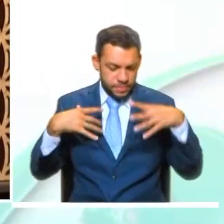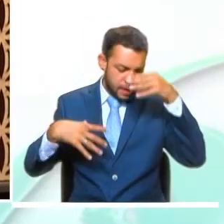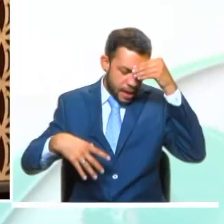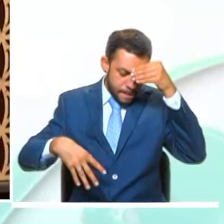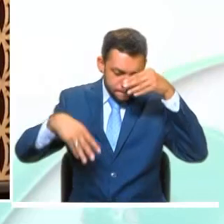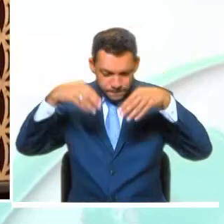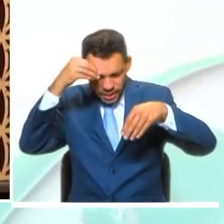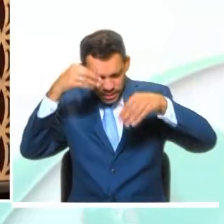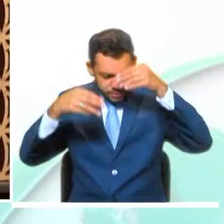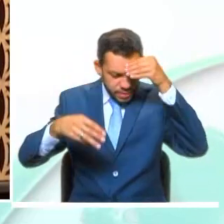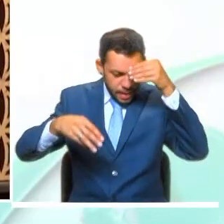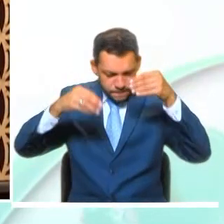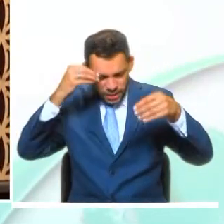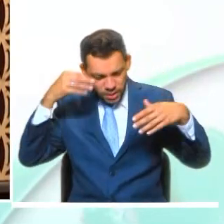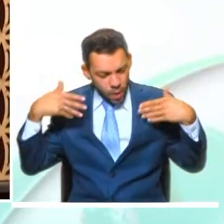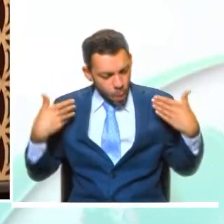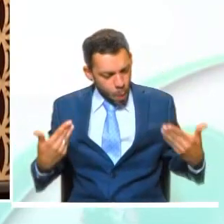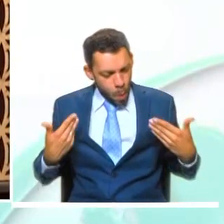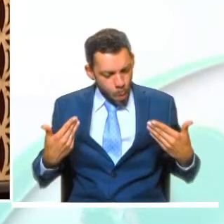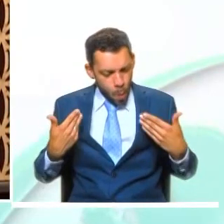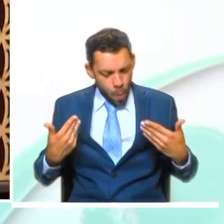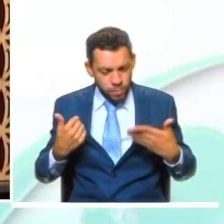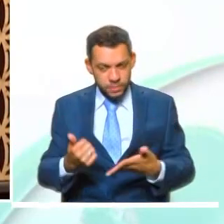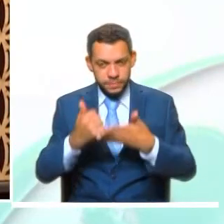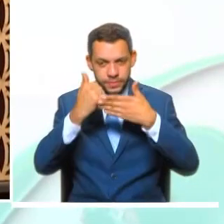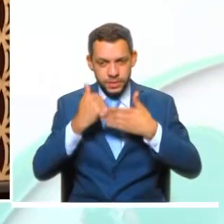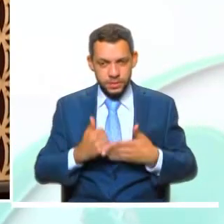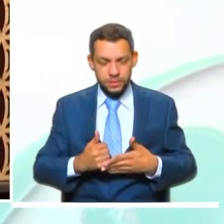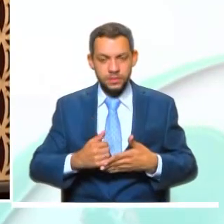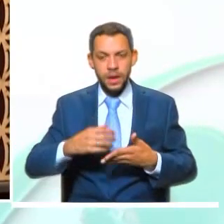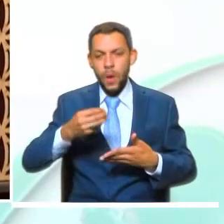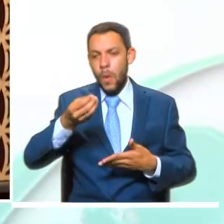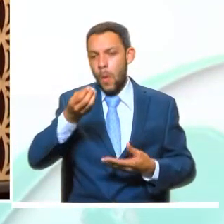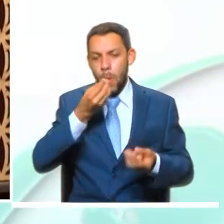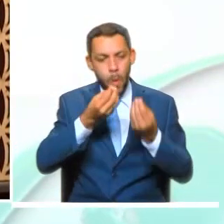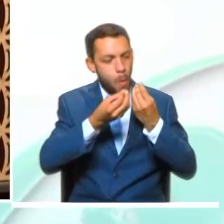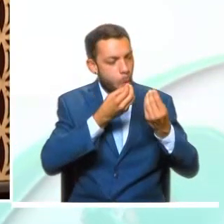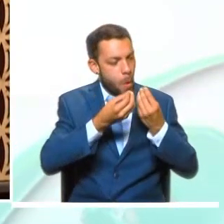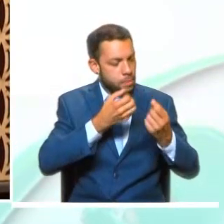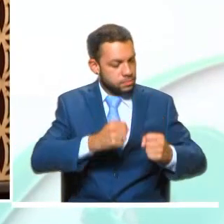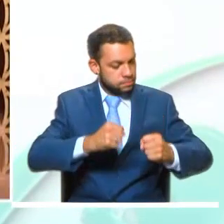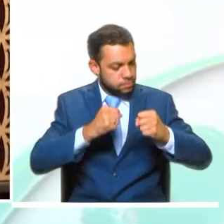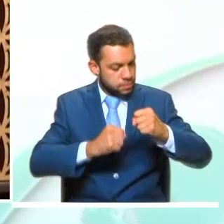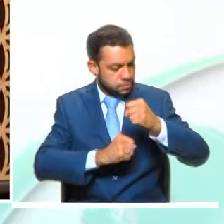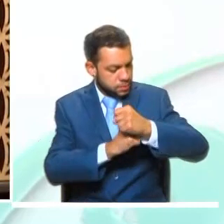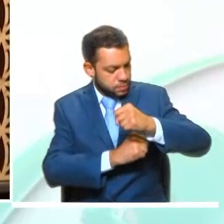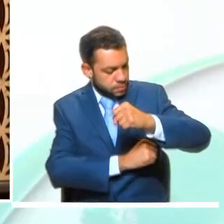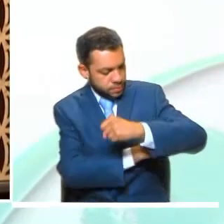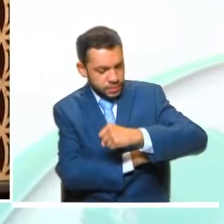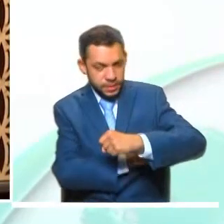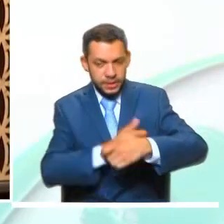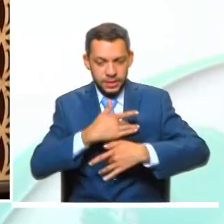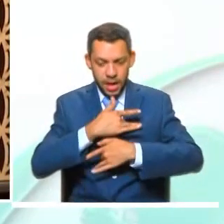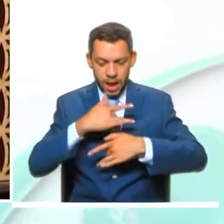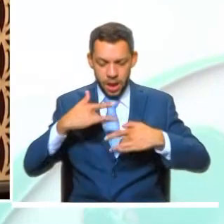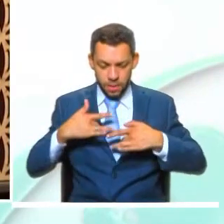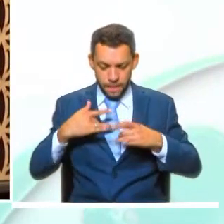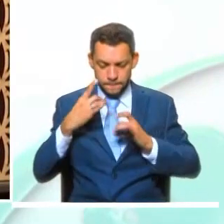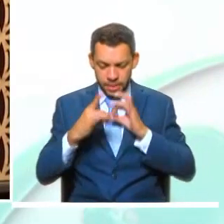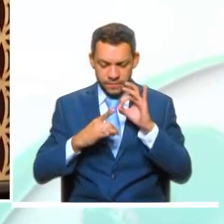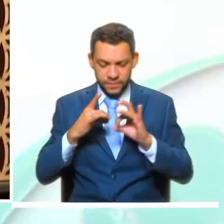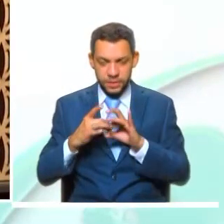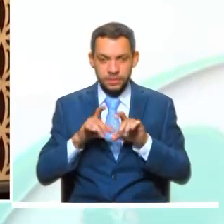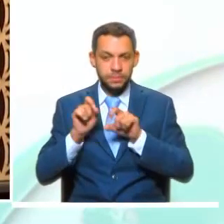lo que estamos enseñando el cómo comer cómo alimentarnos cómo hacer esa medicina esa salud